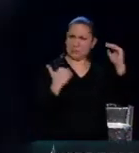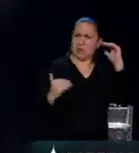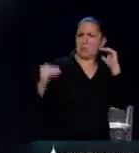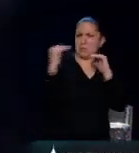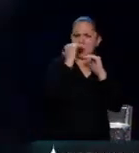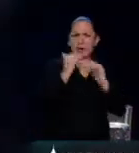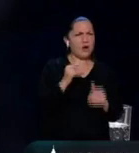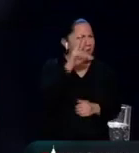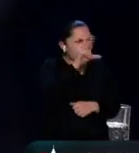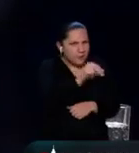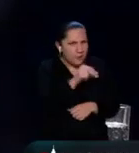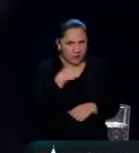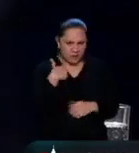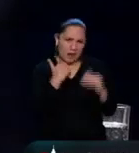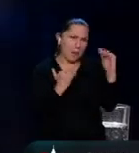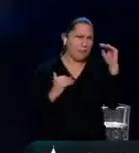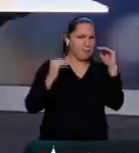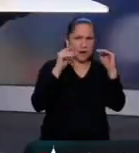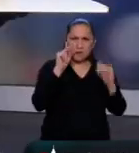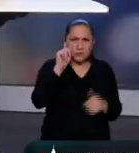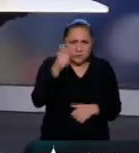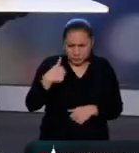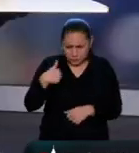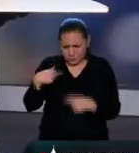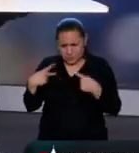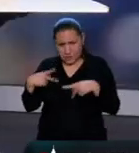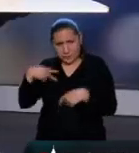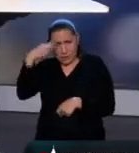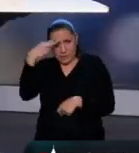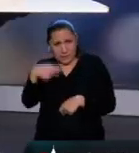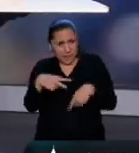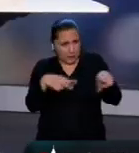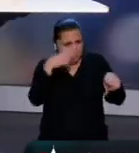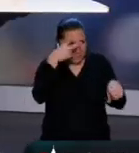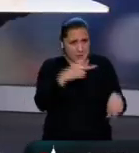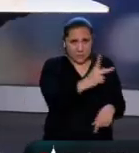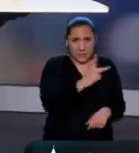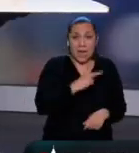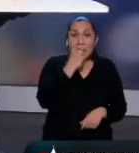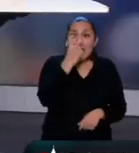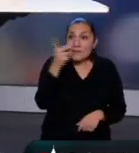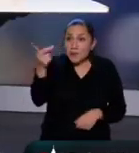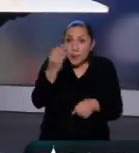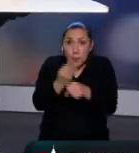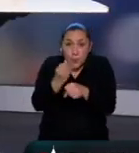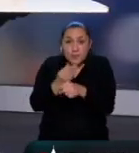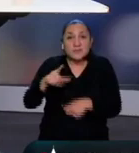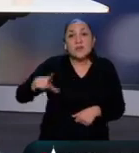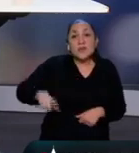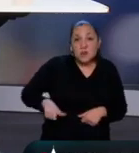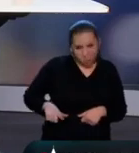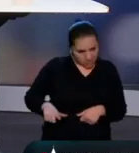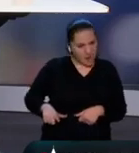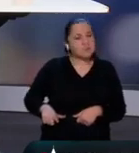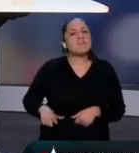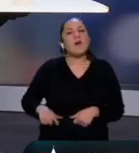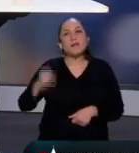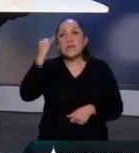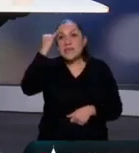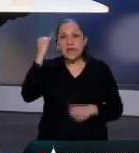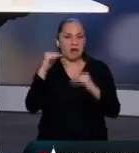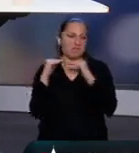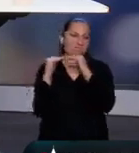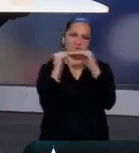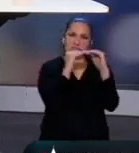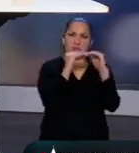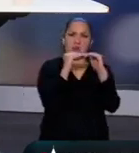ciudadanización que ha venido con este gobierno es muy importante, es un cambio fundamental. Ahora somos todos ciudadanos, no hay de primera y de